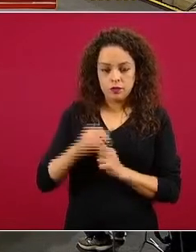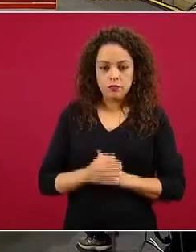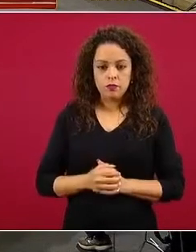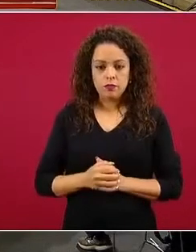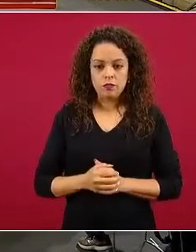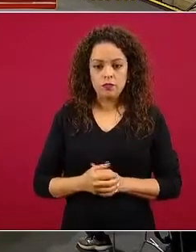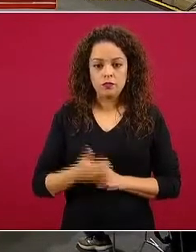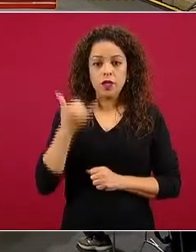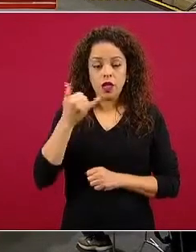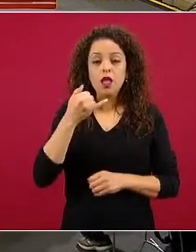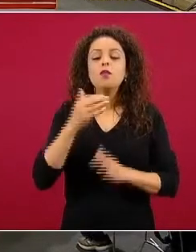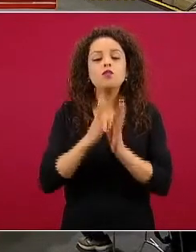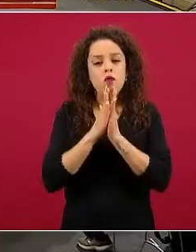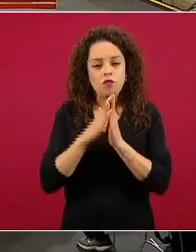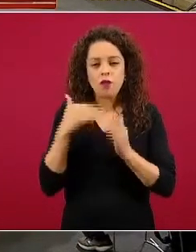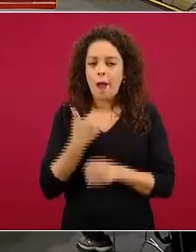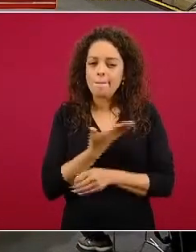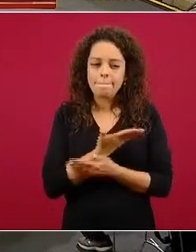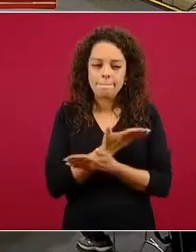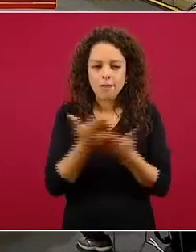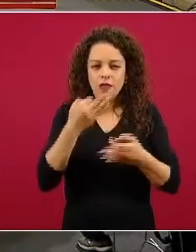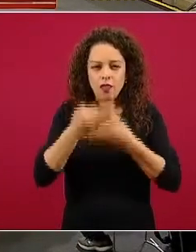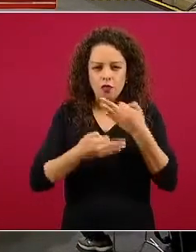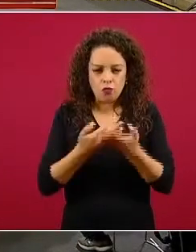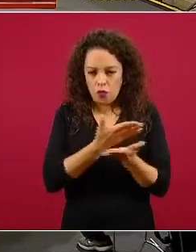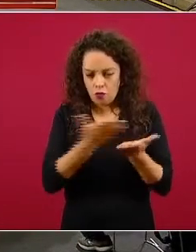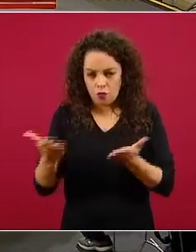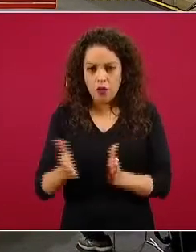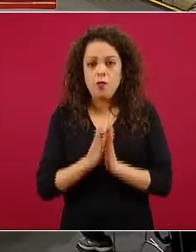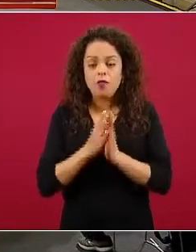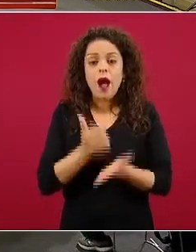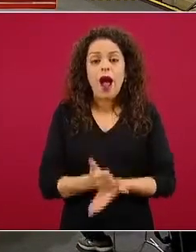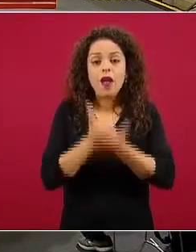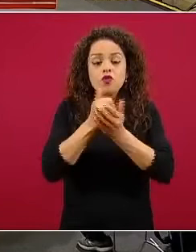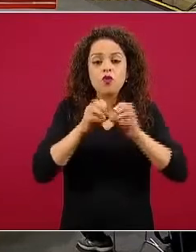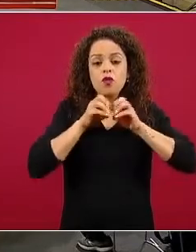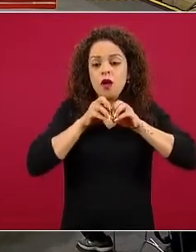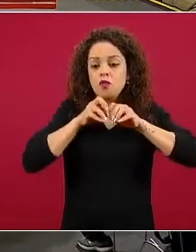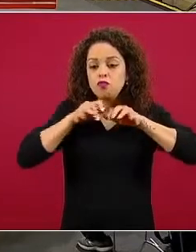difunda, usted, todos por favor, difundan en sus canales este sitio,